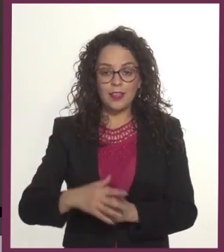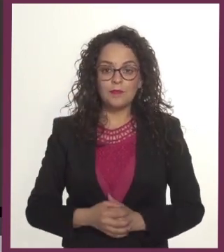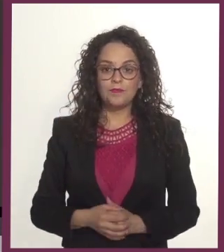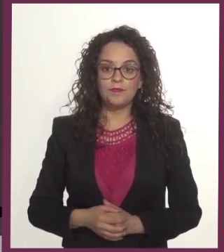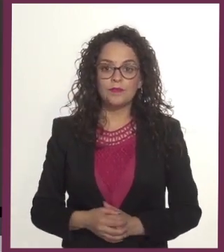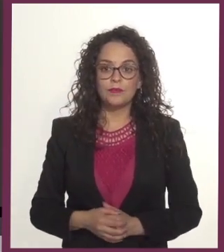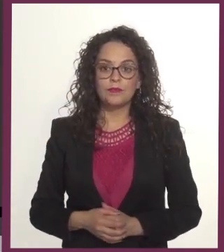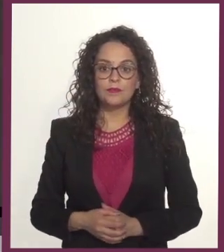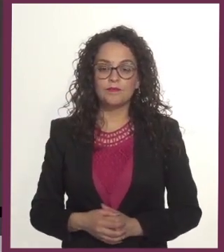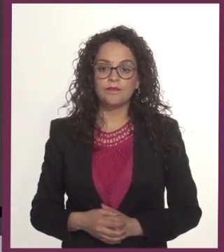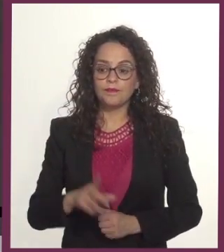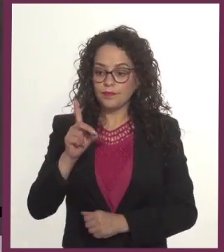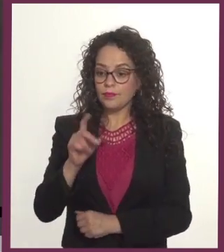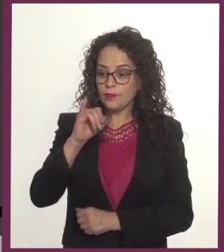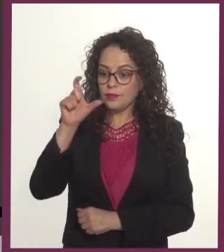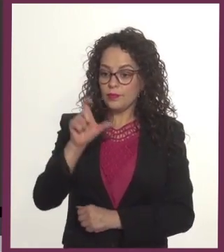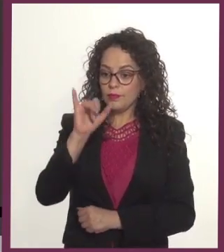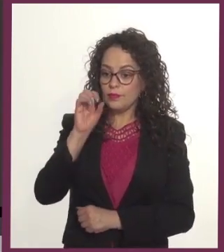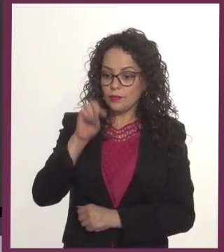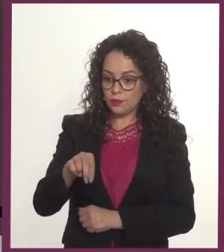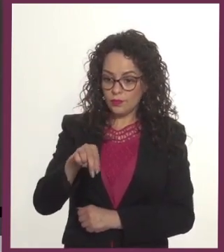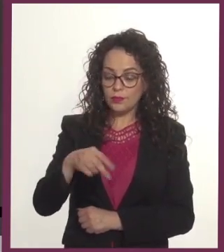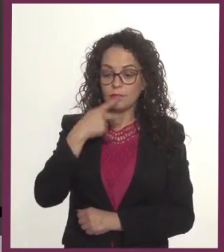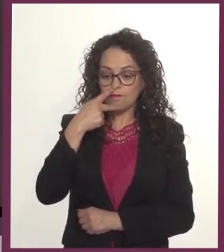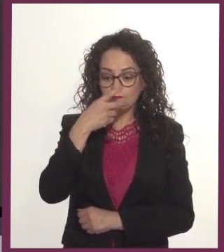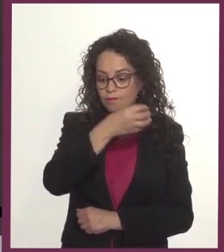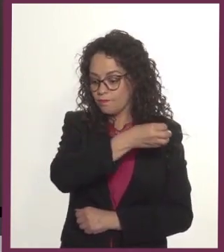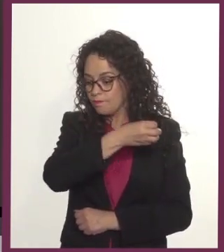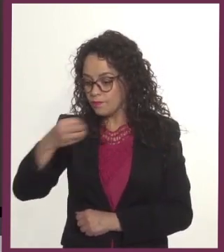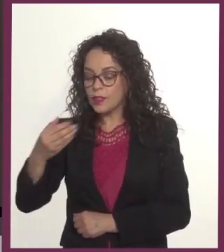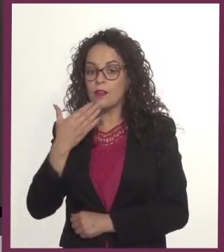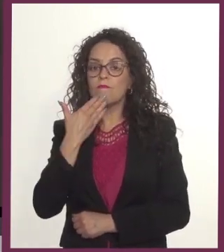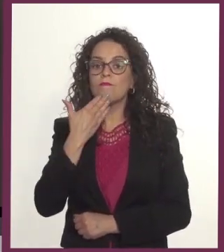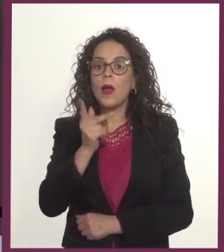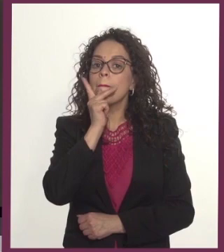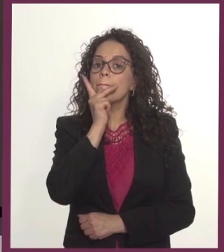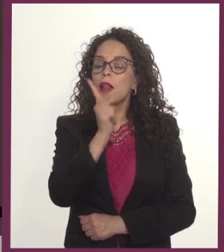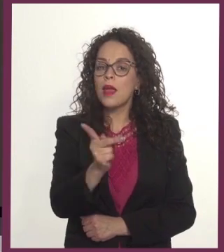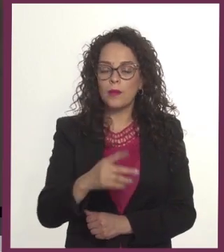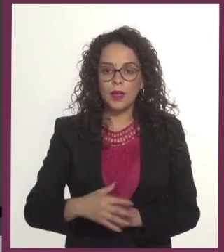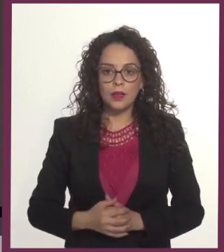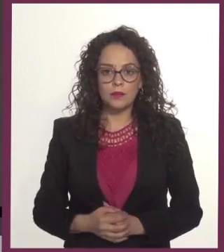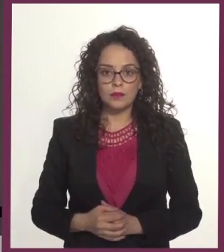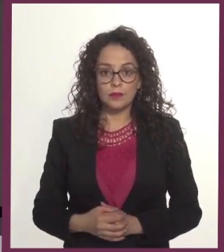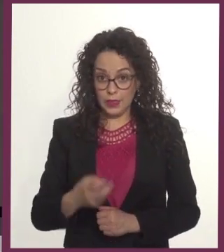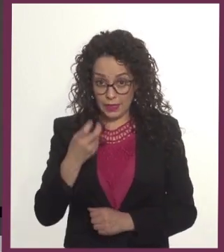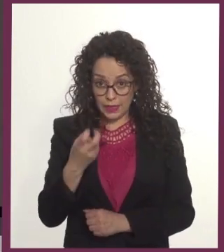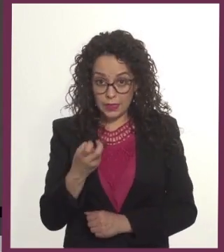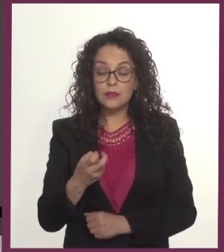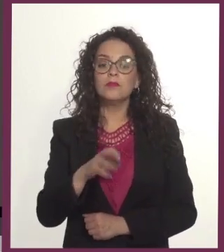palabras correctamente. Cuando empieces a dominarlas, vas a poder luego hablar cada vez más rápido, pero